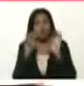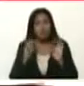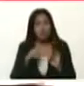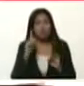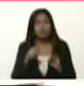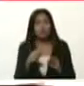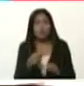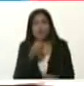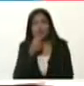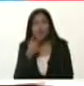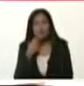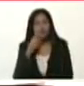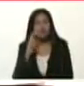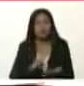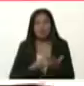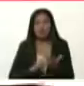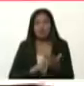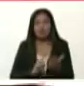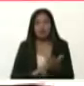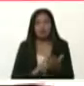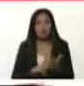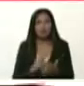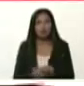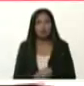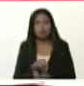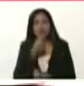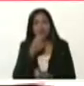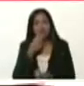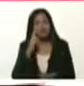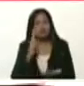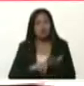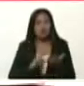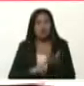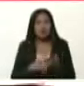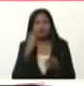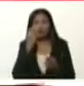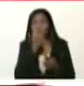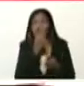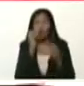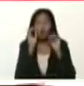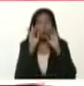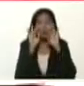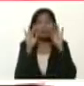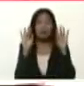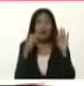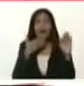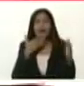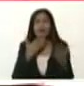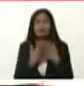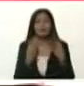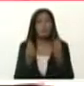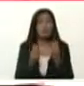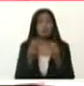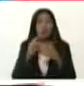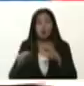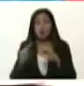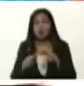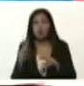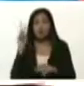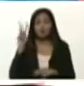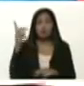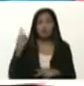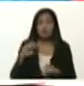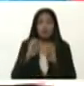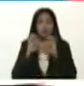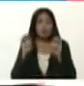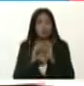Es una hermosura. Es una hermosura, esos ojos brillantes, ese agradecimiento. Venezuela tiene una